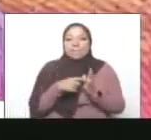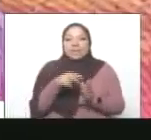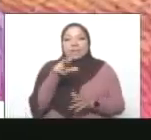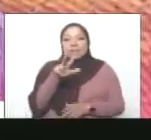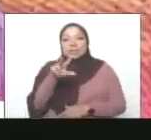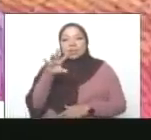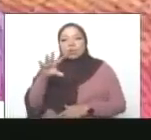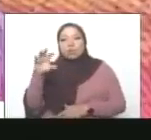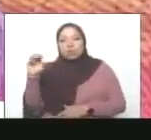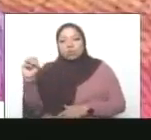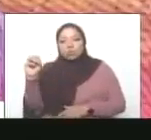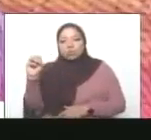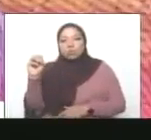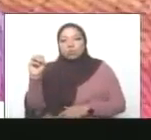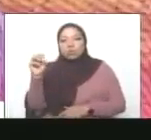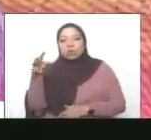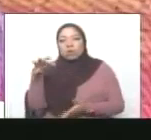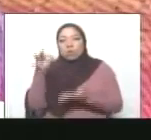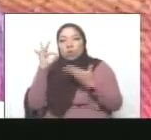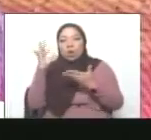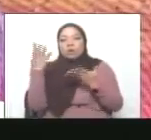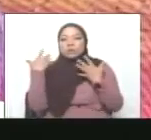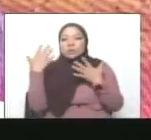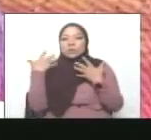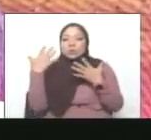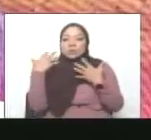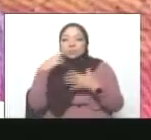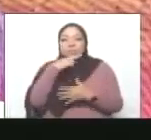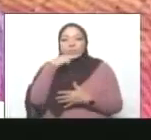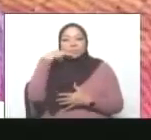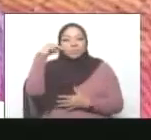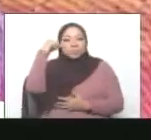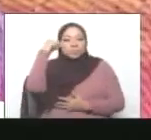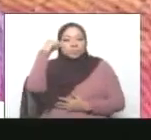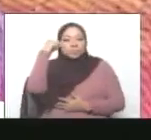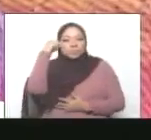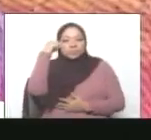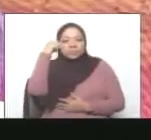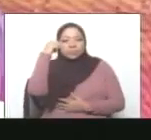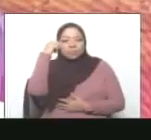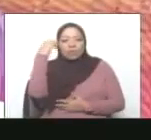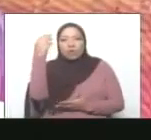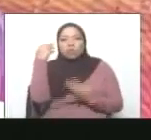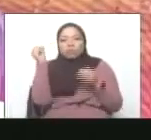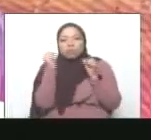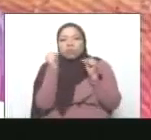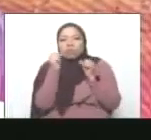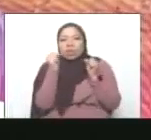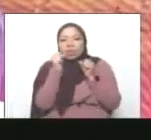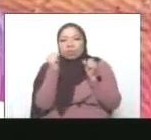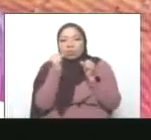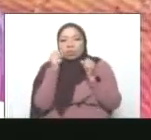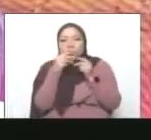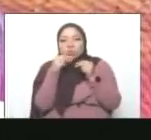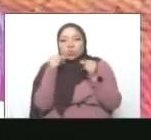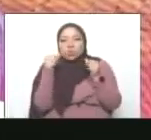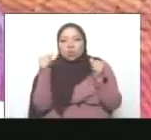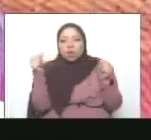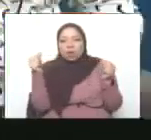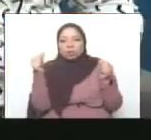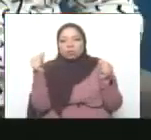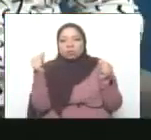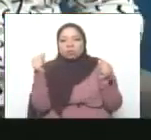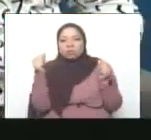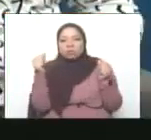1.340. Correcto. Fresquito el, sí, sí, el clima. Sí. Sabroso. Sabroso. Es húmedo. Frío. Sí. ¿Verdad? Bastante húmedo. Correcto. Bastante